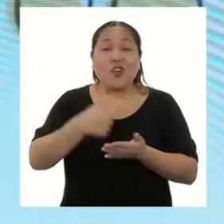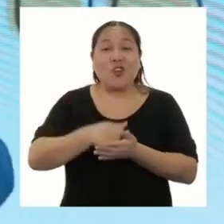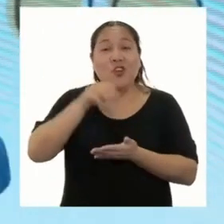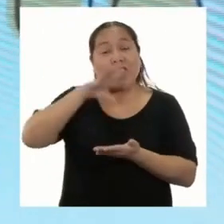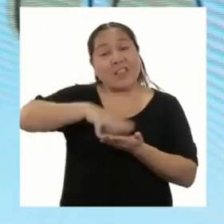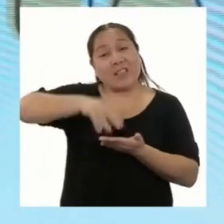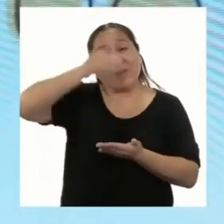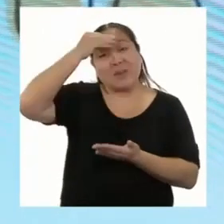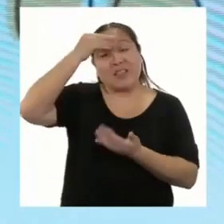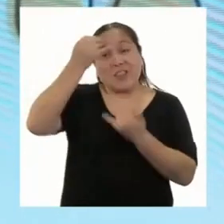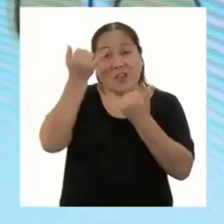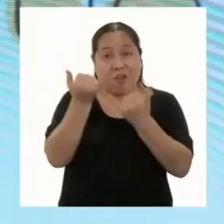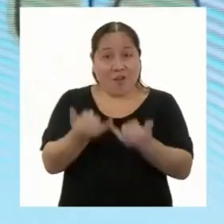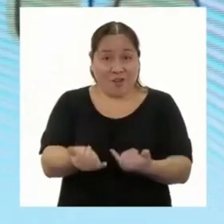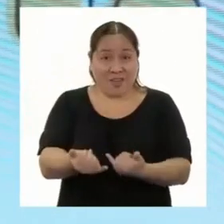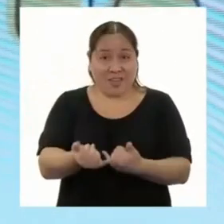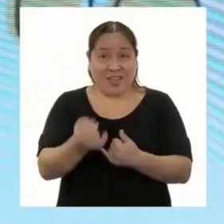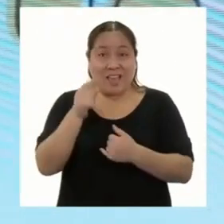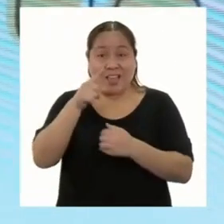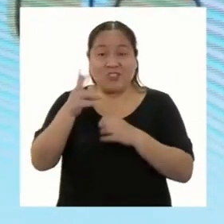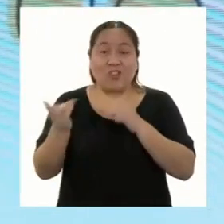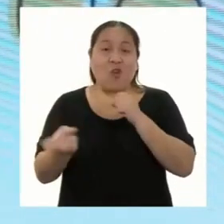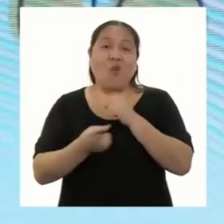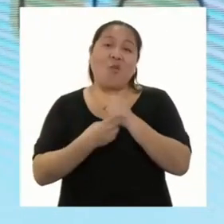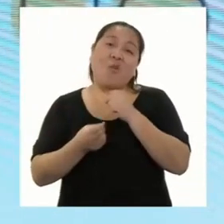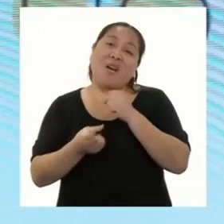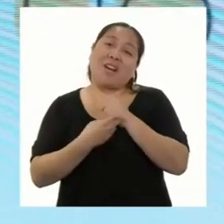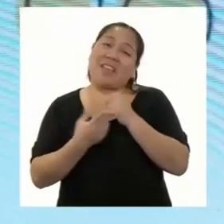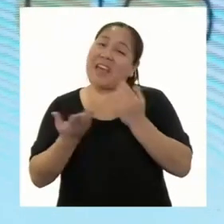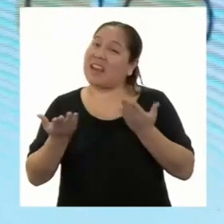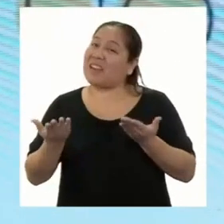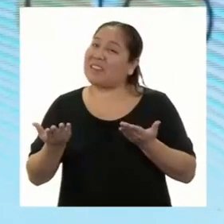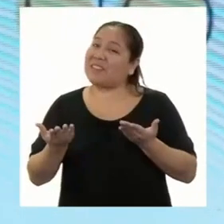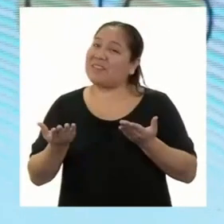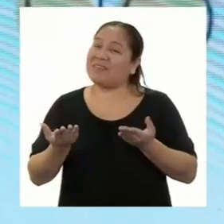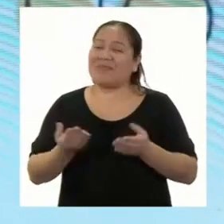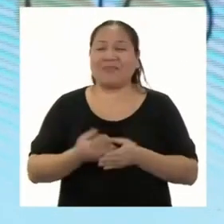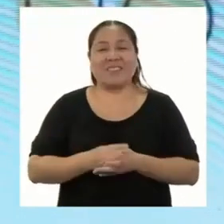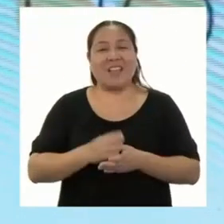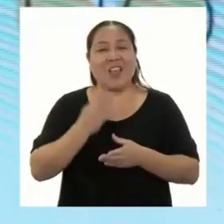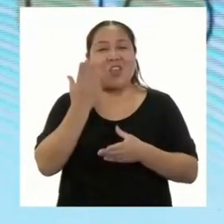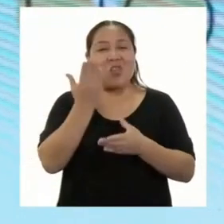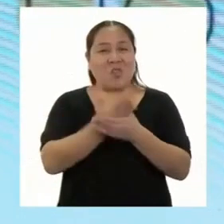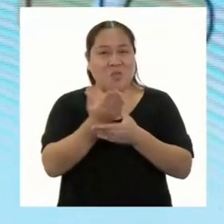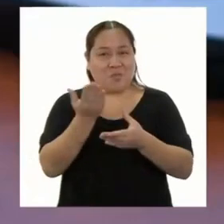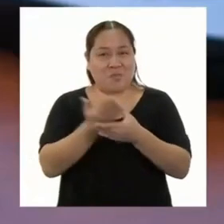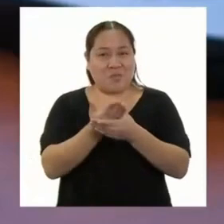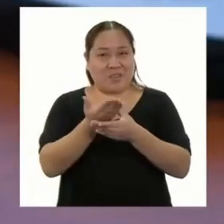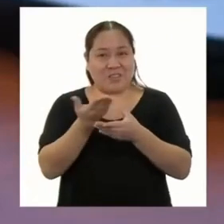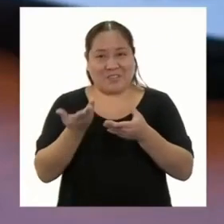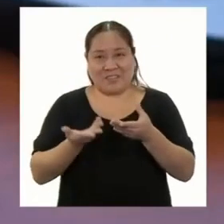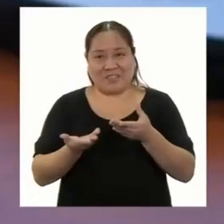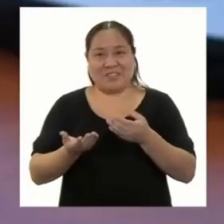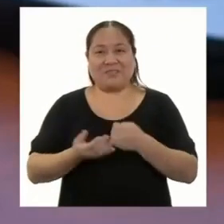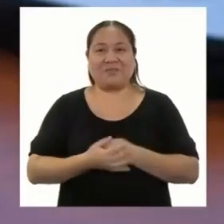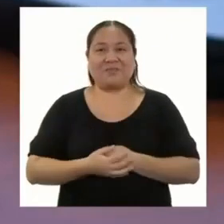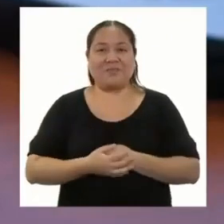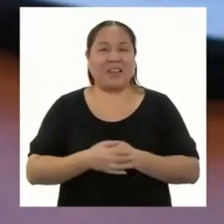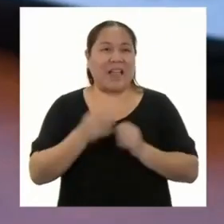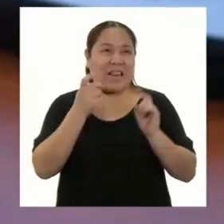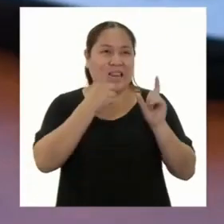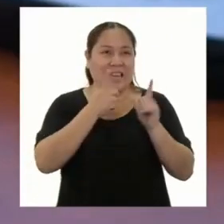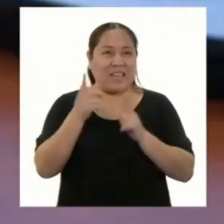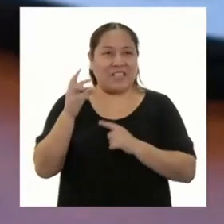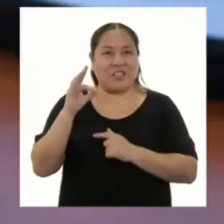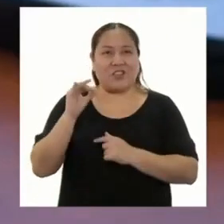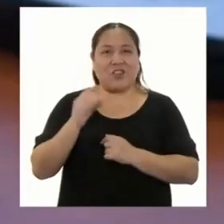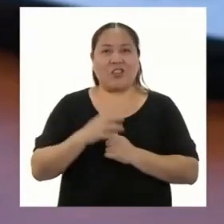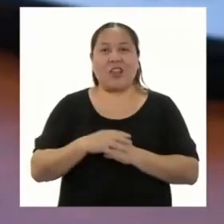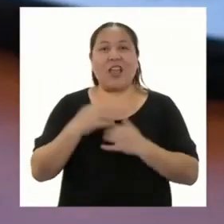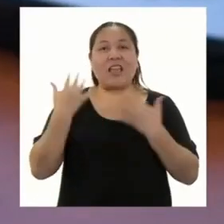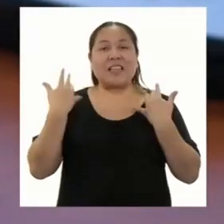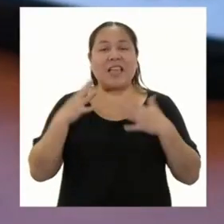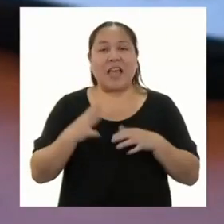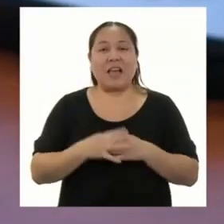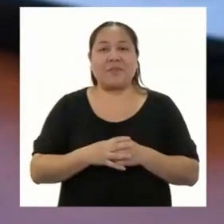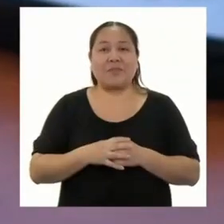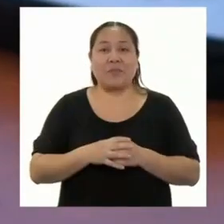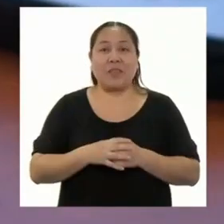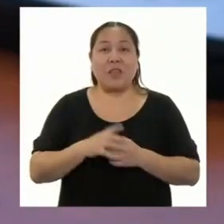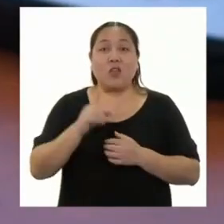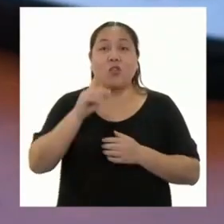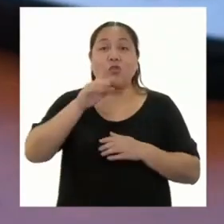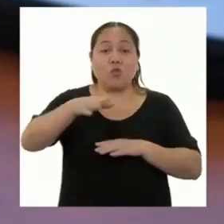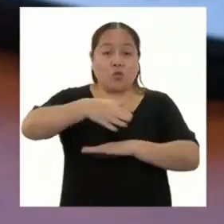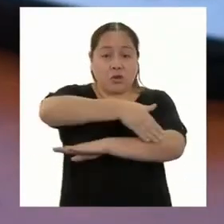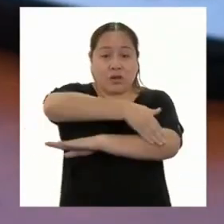esta sesión deben conservarlo en el portafolio. ¡Listo, Rodrigo! Ahora sí, agarra